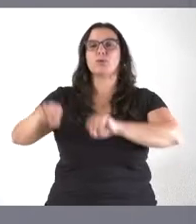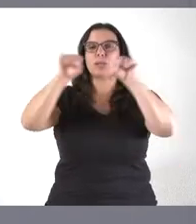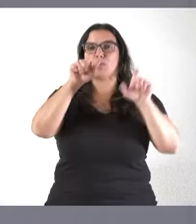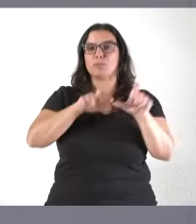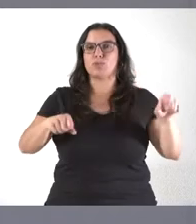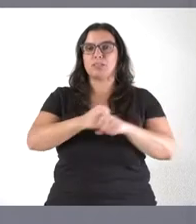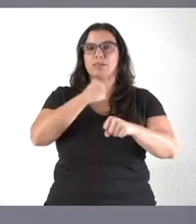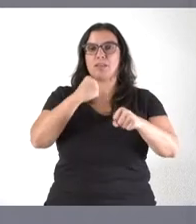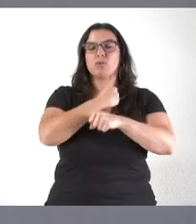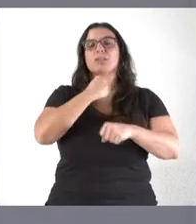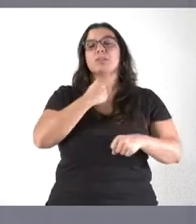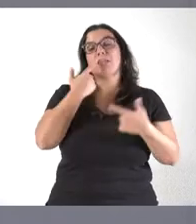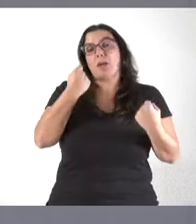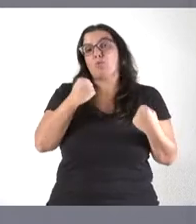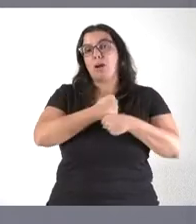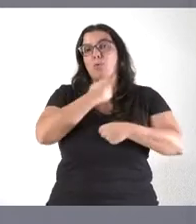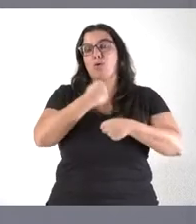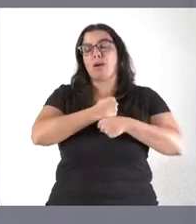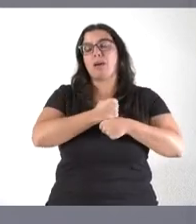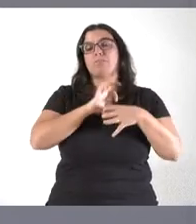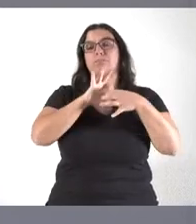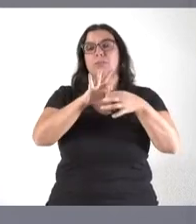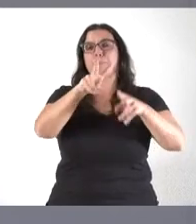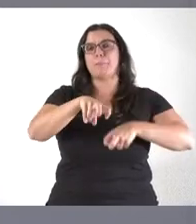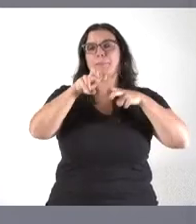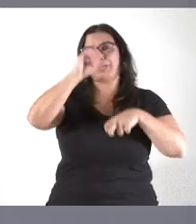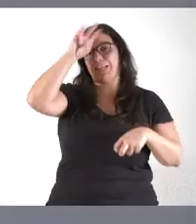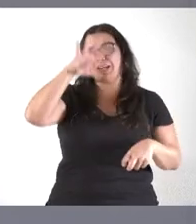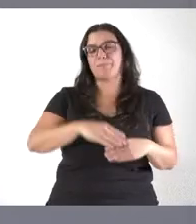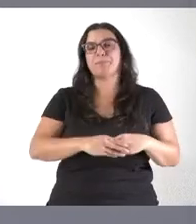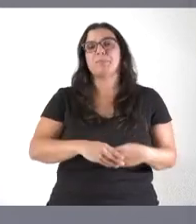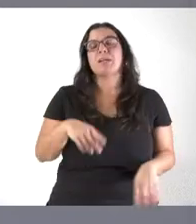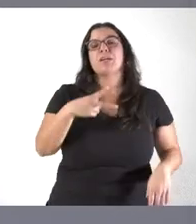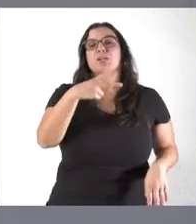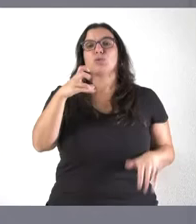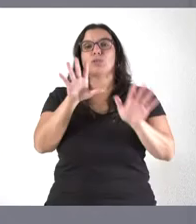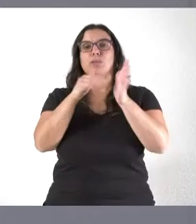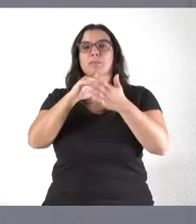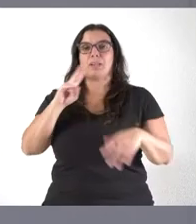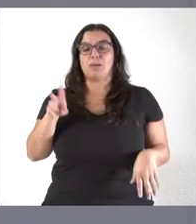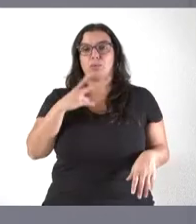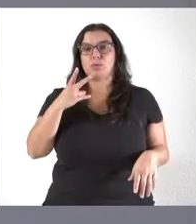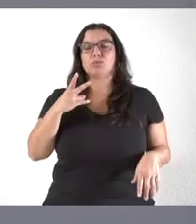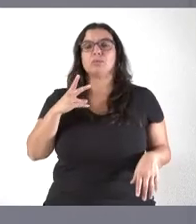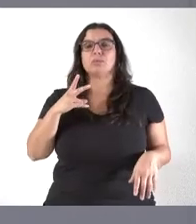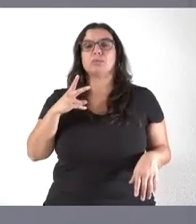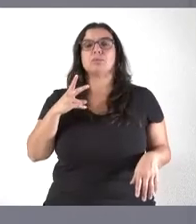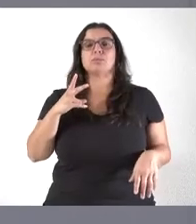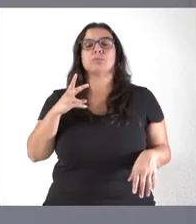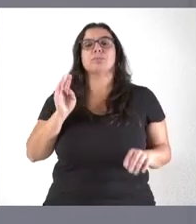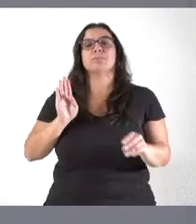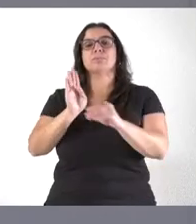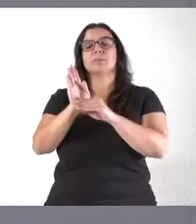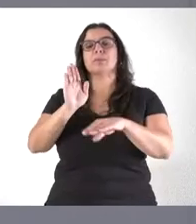y por tanto a la salud laboral en relación con la minería 210.000 euros que se otorgan